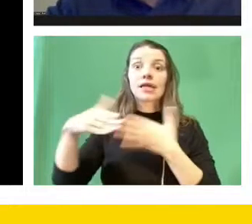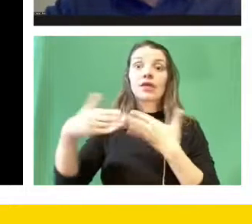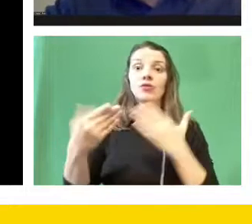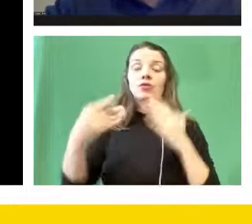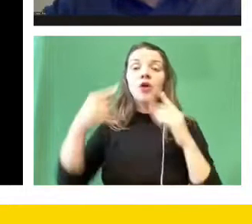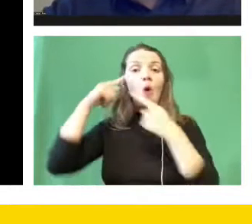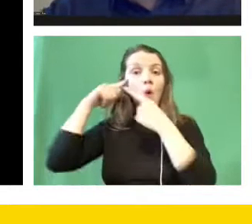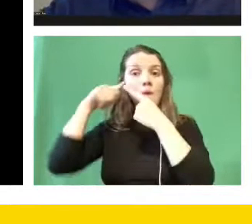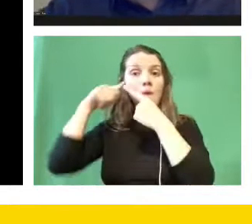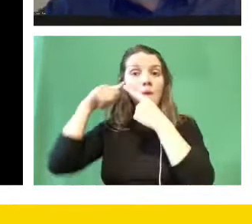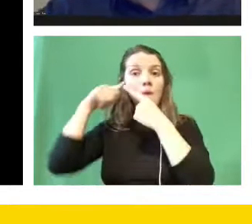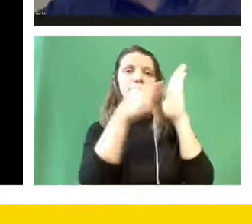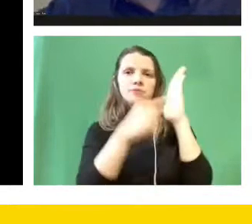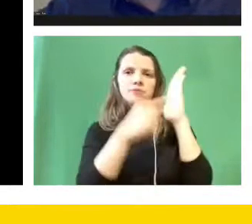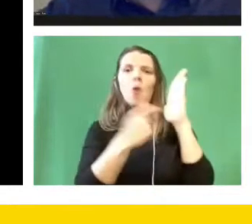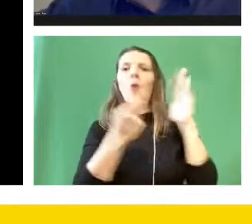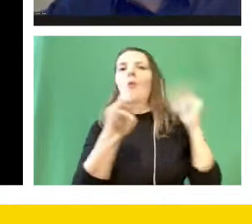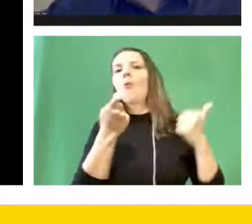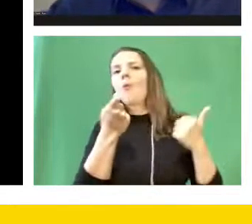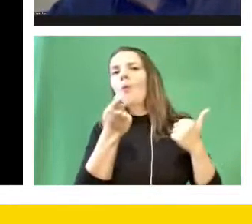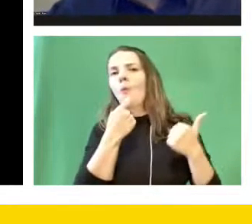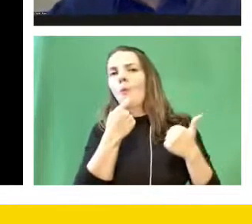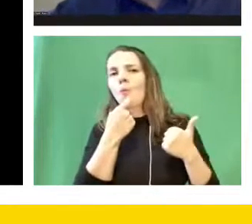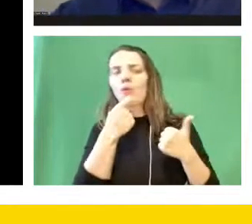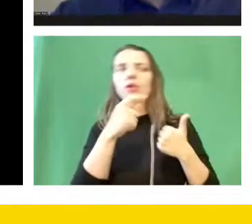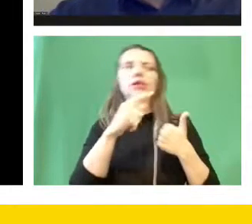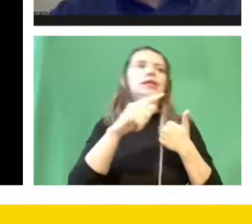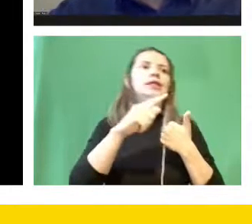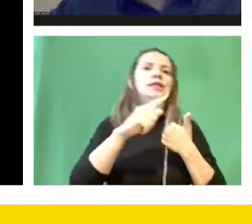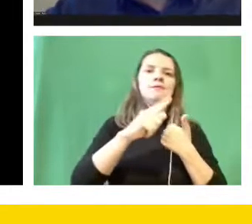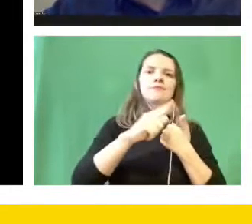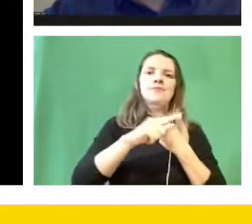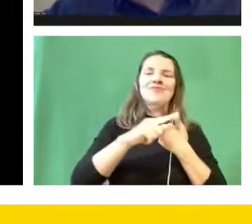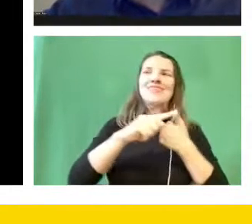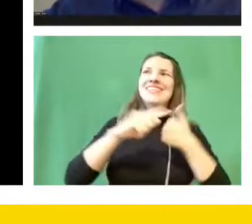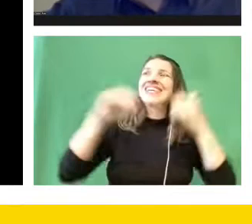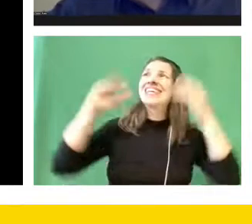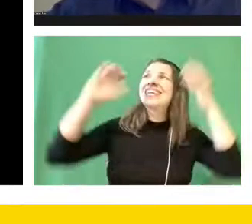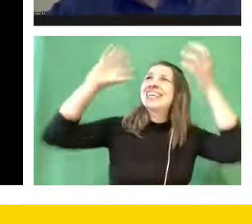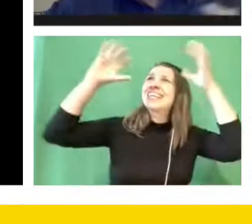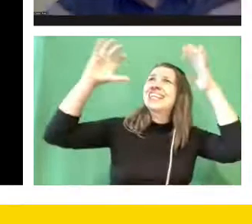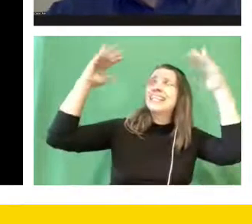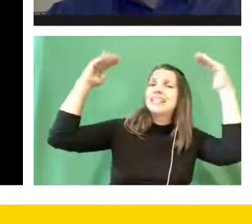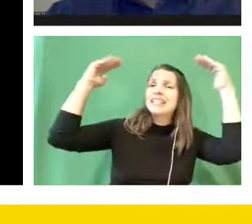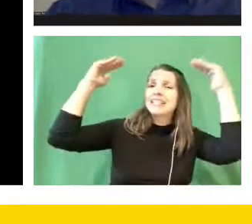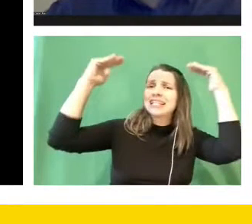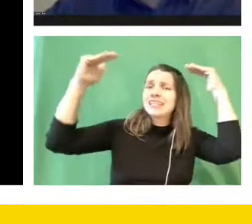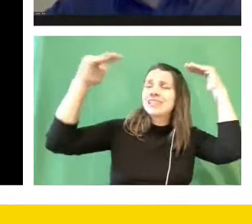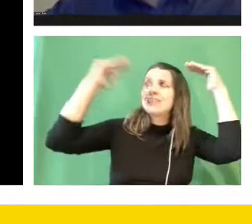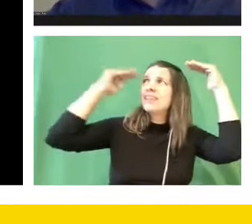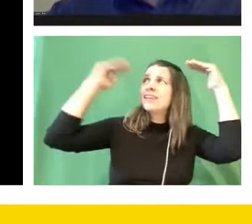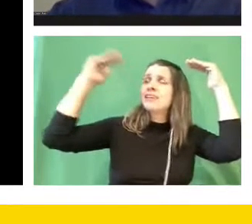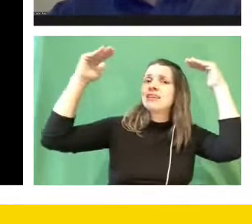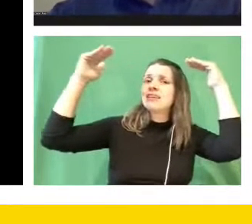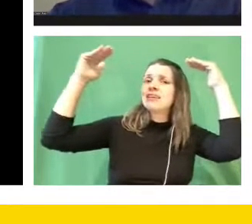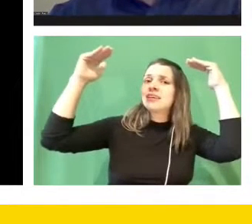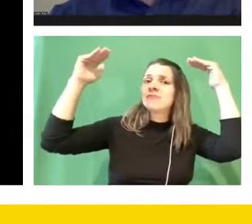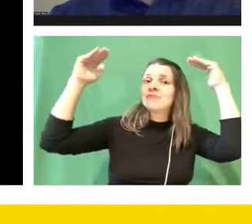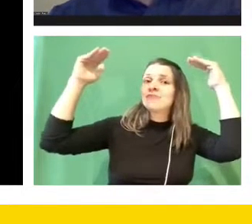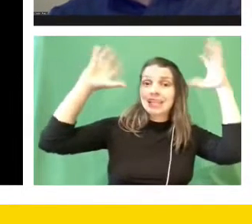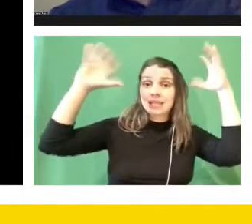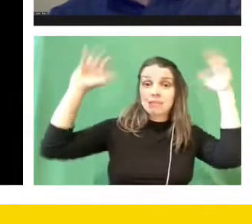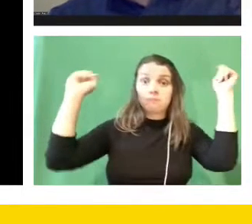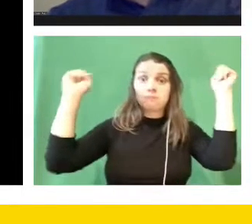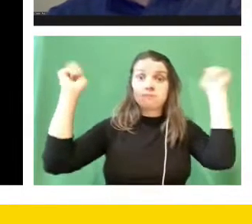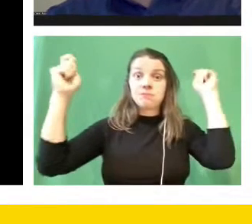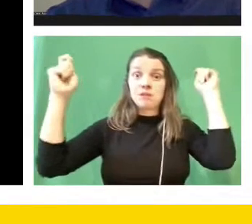disminuir las emisiones de gases de efecto invernadero, las que se supone provocan el cambio climático, pero también adaptarnos a